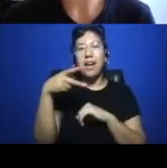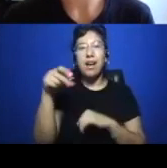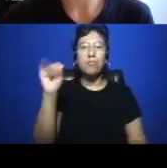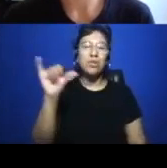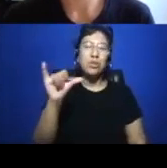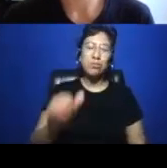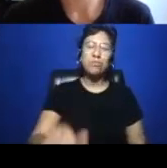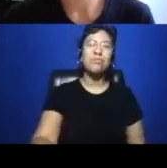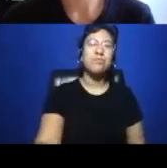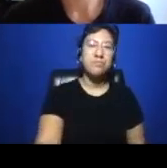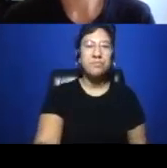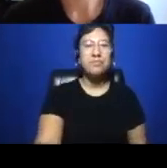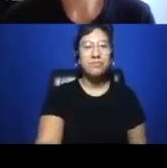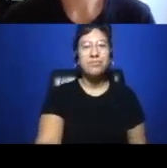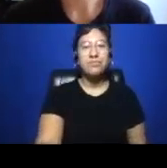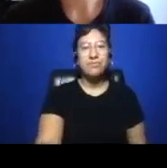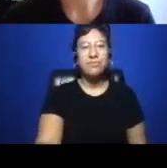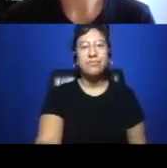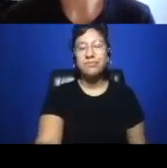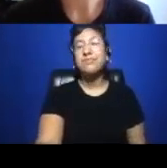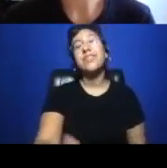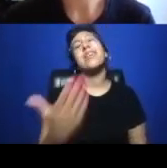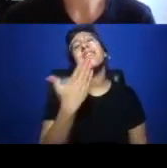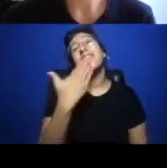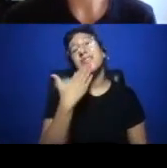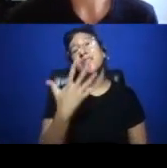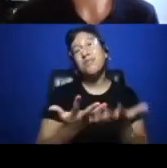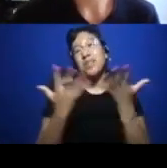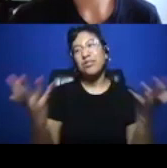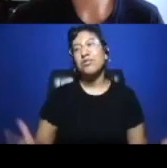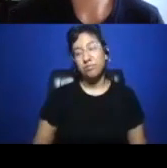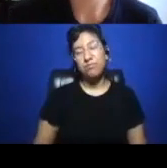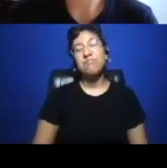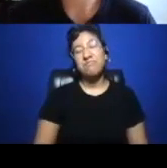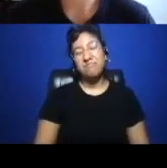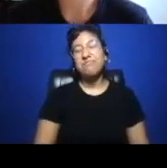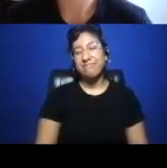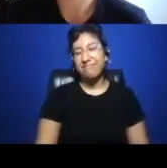nuestras aplicaciones y en nuestros aparatos. Muchas gracias a todos.